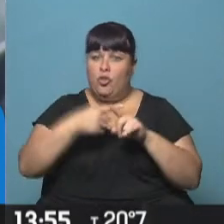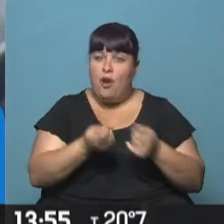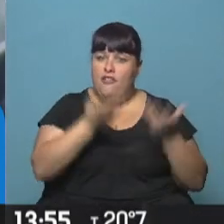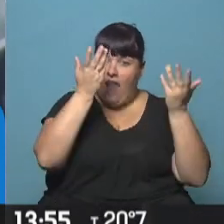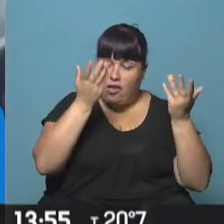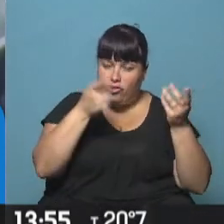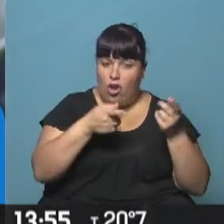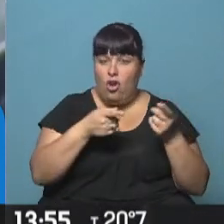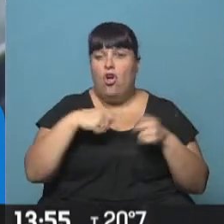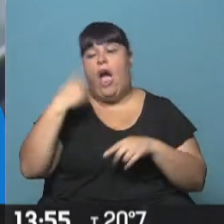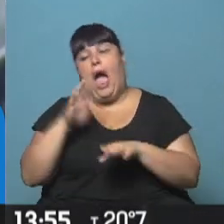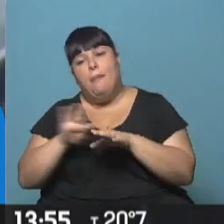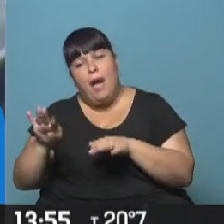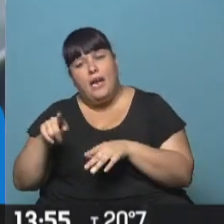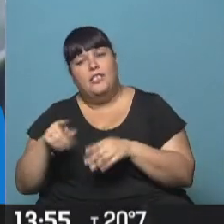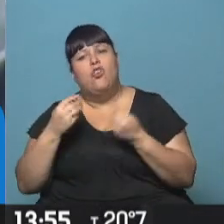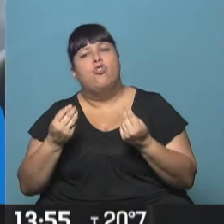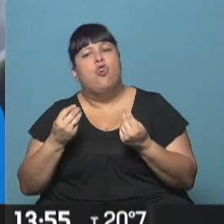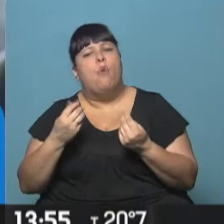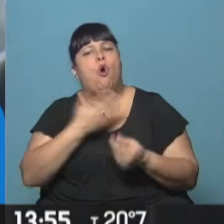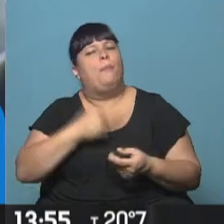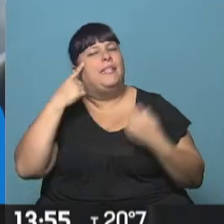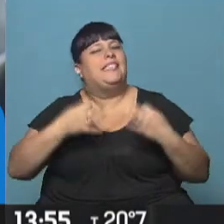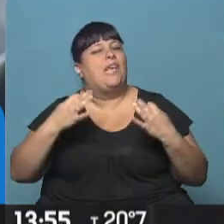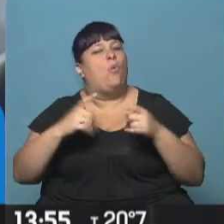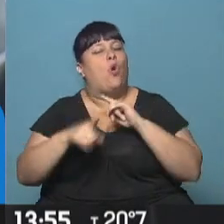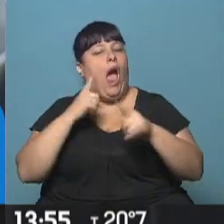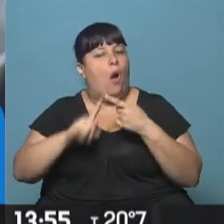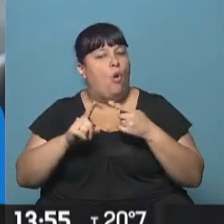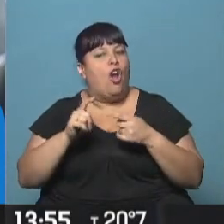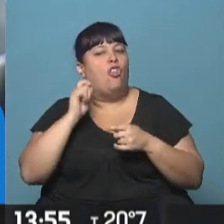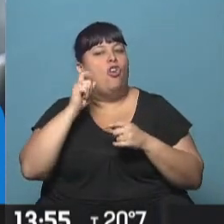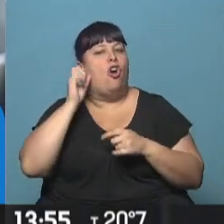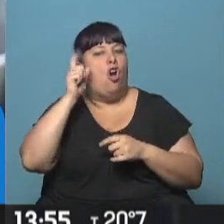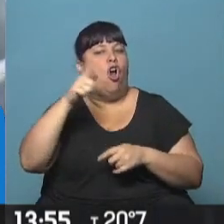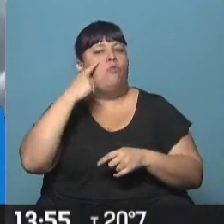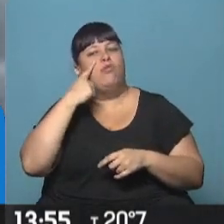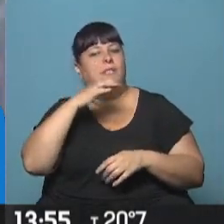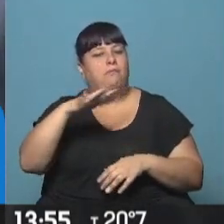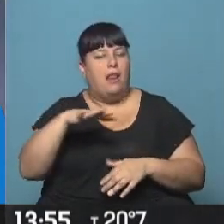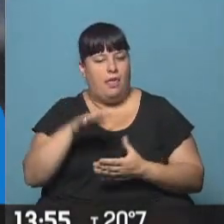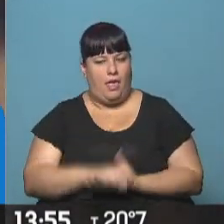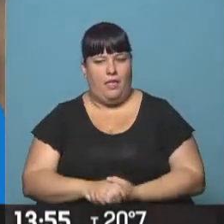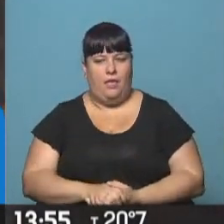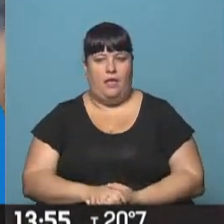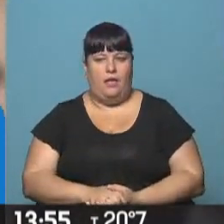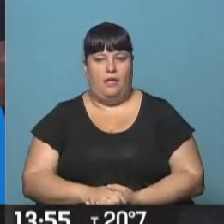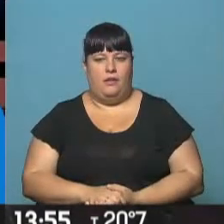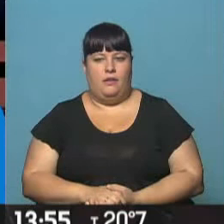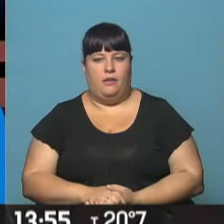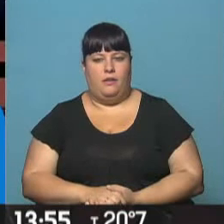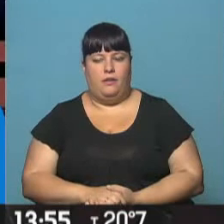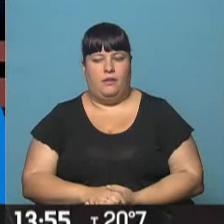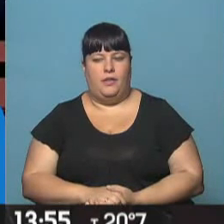inflación y, por otro lado, ¿cómo se asegura el Gobierno para que el acuerdo llegue a los municipios? Sí.